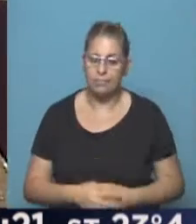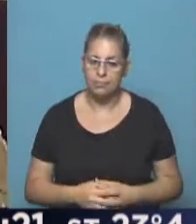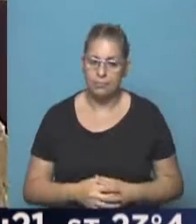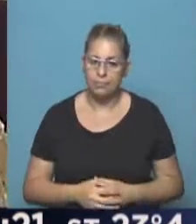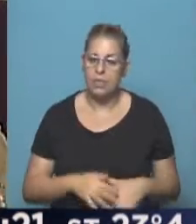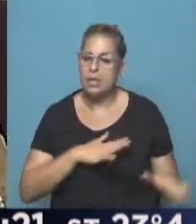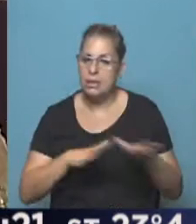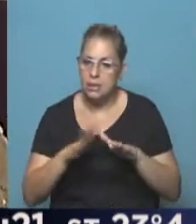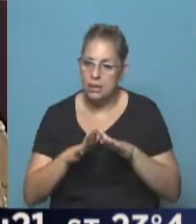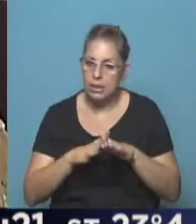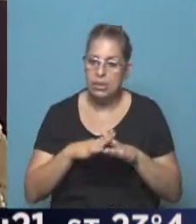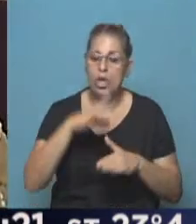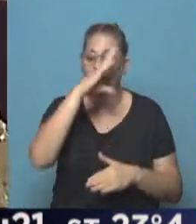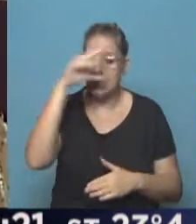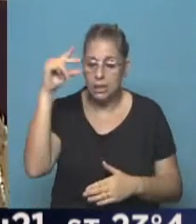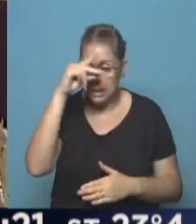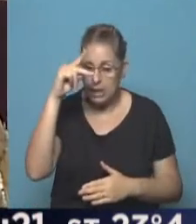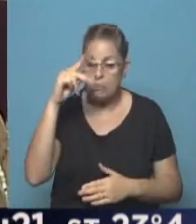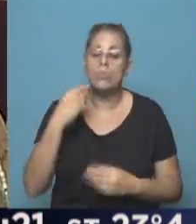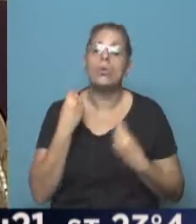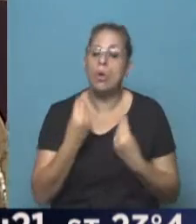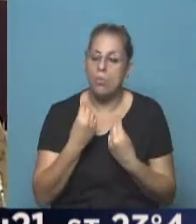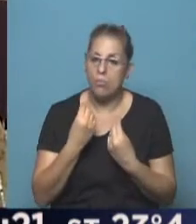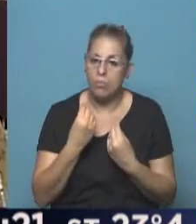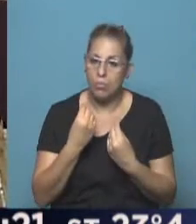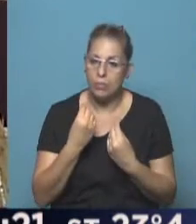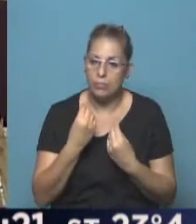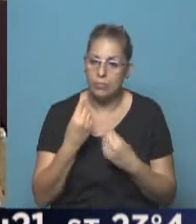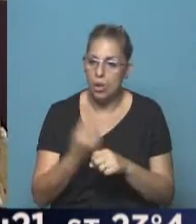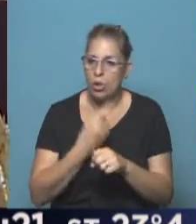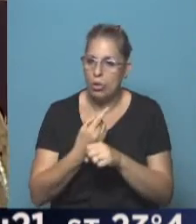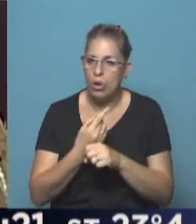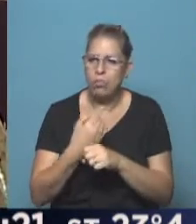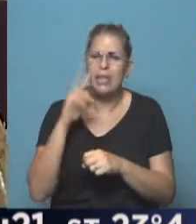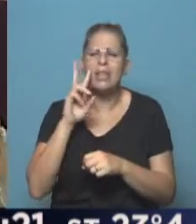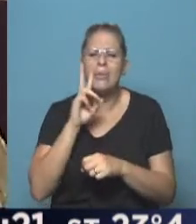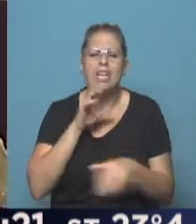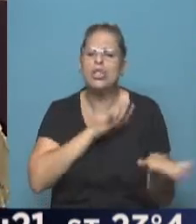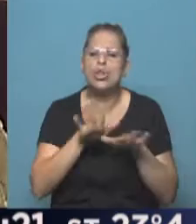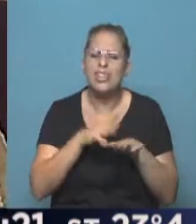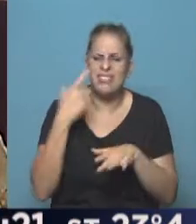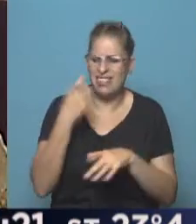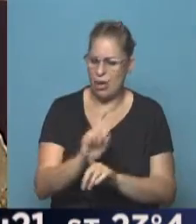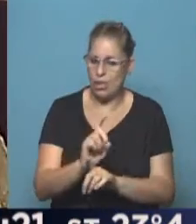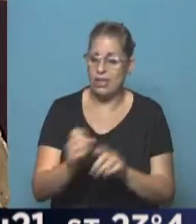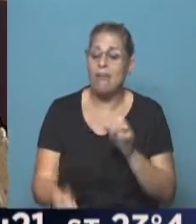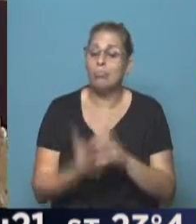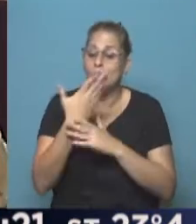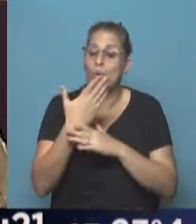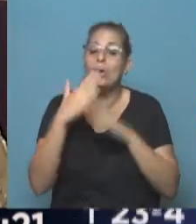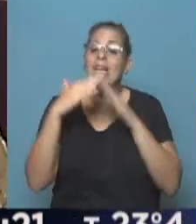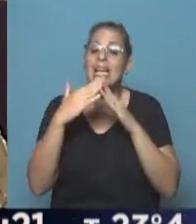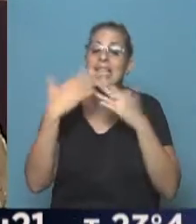La situación del kirchnerismo era como que no la podía ver la sociedad hasta que apareció la rosadita y aparecieron